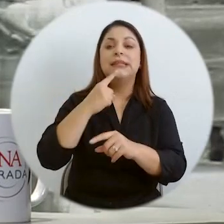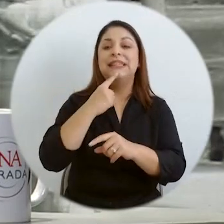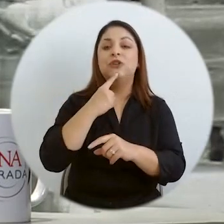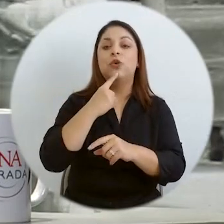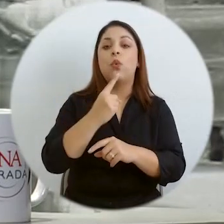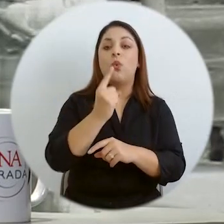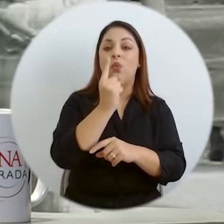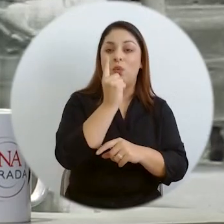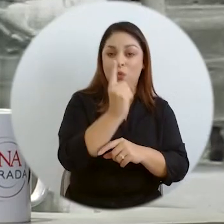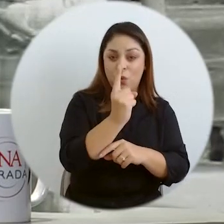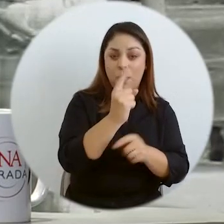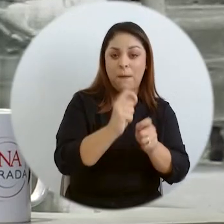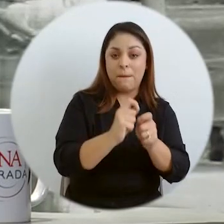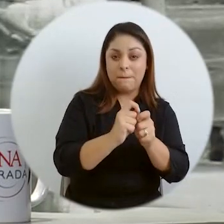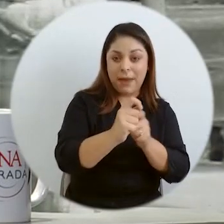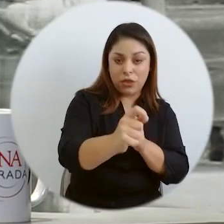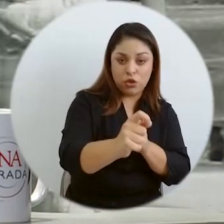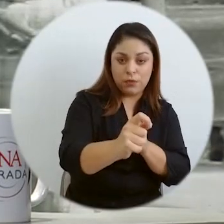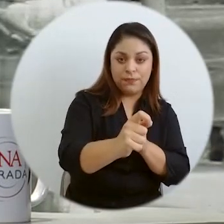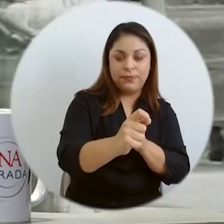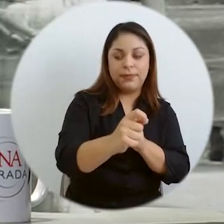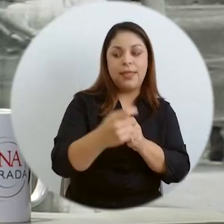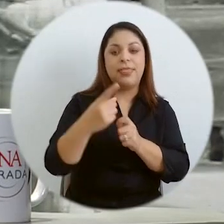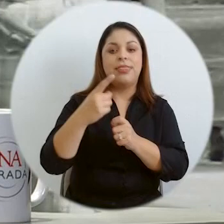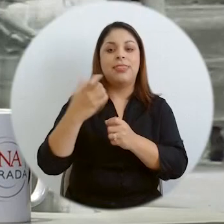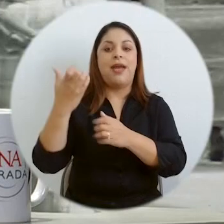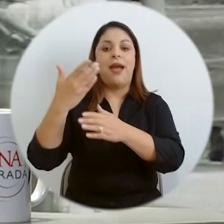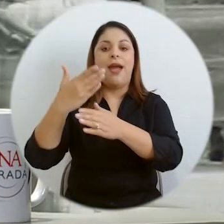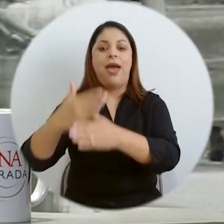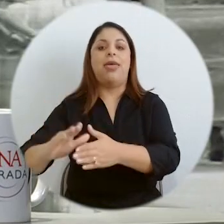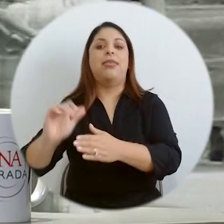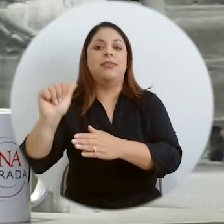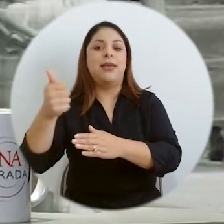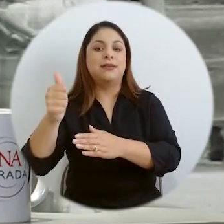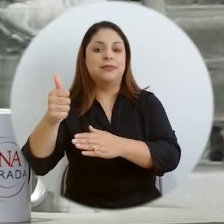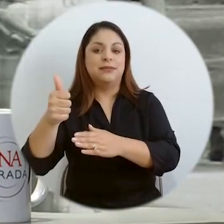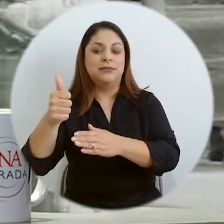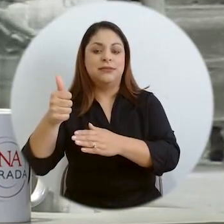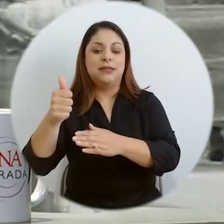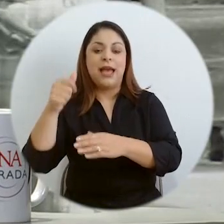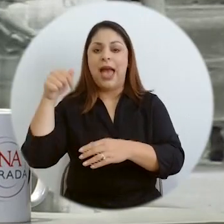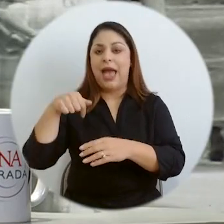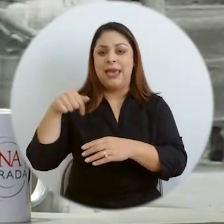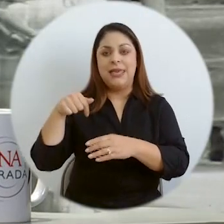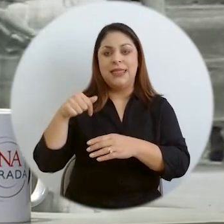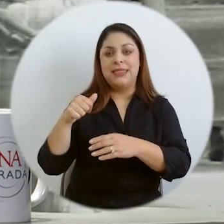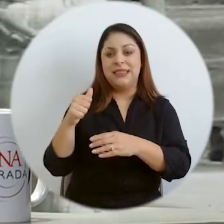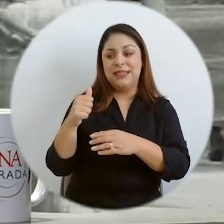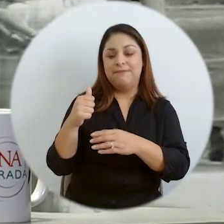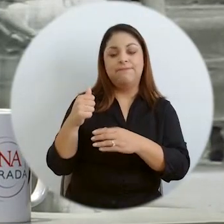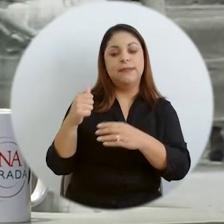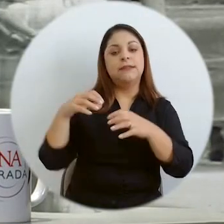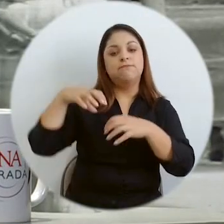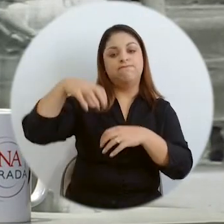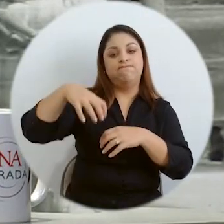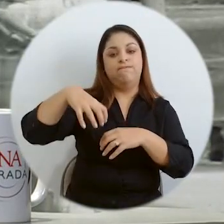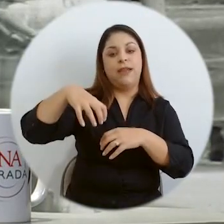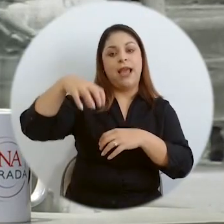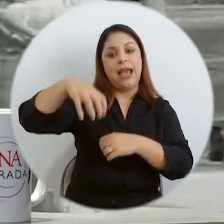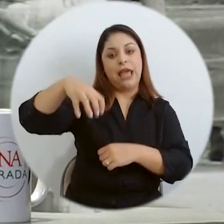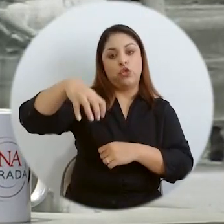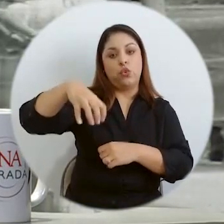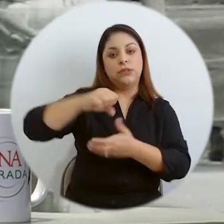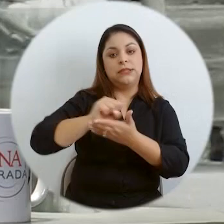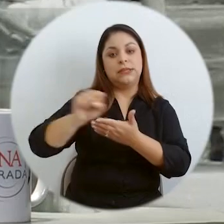cuadrados en el país. La 10ª parte de la construcción del país está en un solo cantón, y no necesariamente en el cantón que